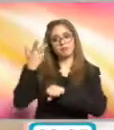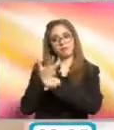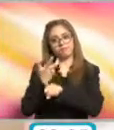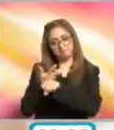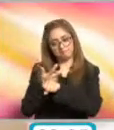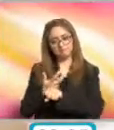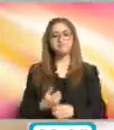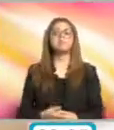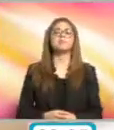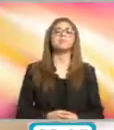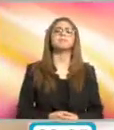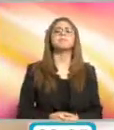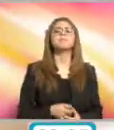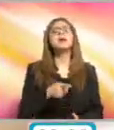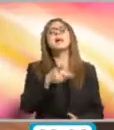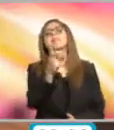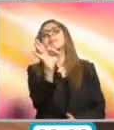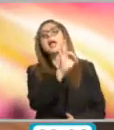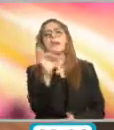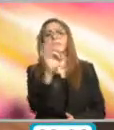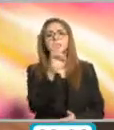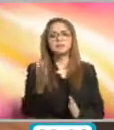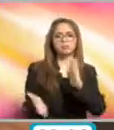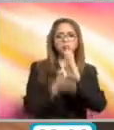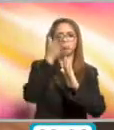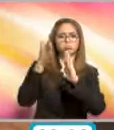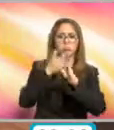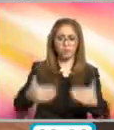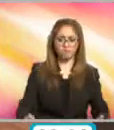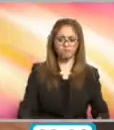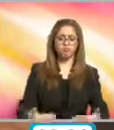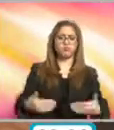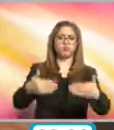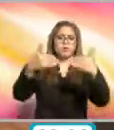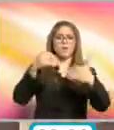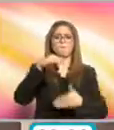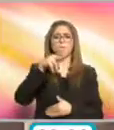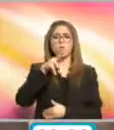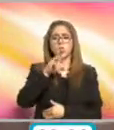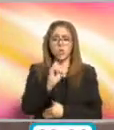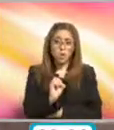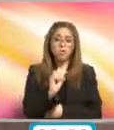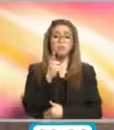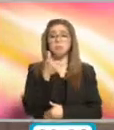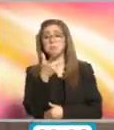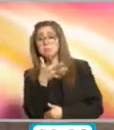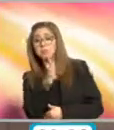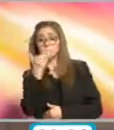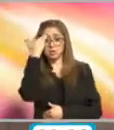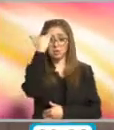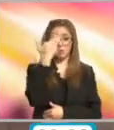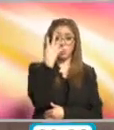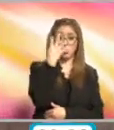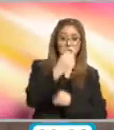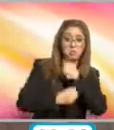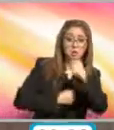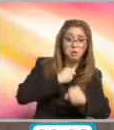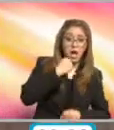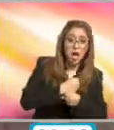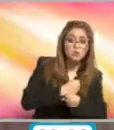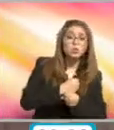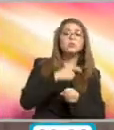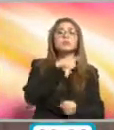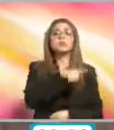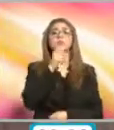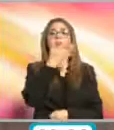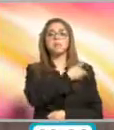Así es. En caso de que esto se pueda hacer, como mencionabas, Juan, que es utópico, ¿podría llevarse 4 años o pues se saldría del tiempo en el que